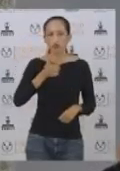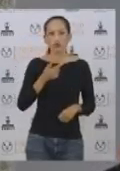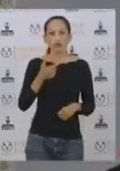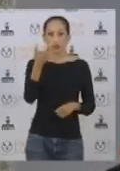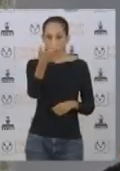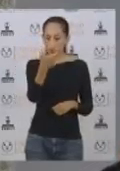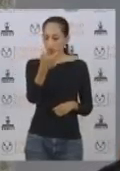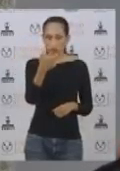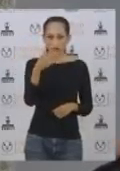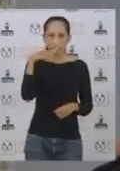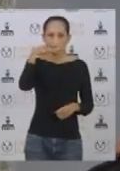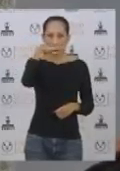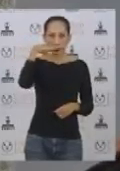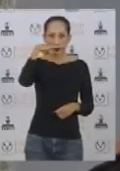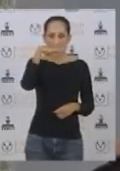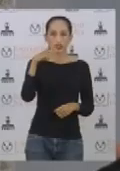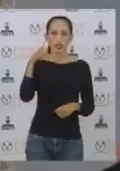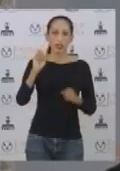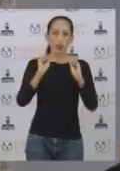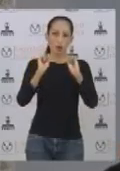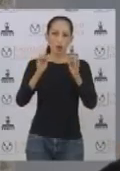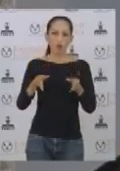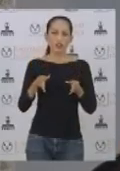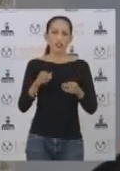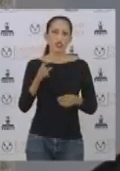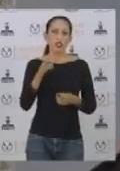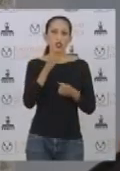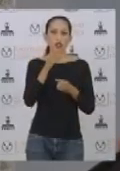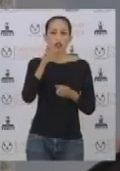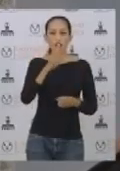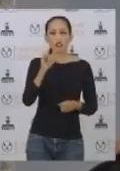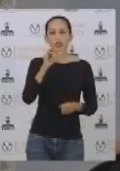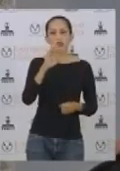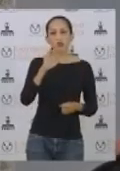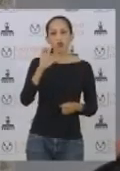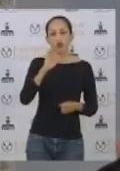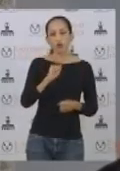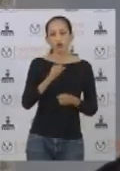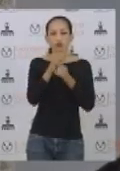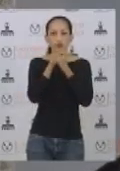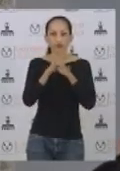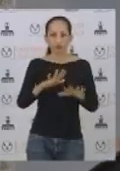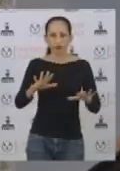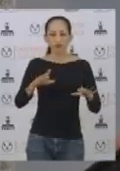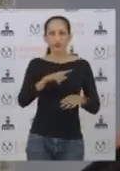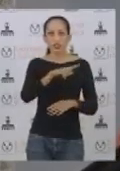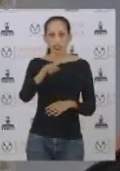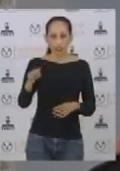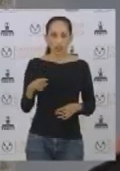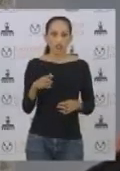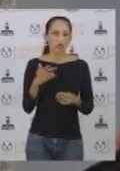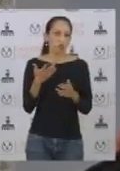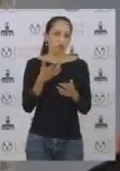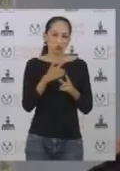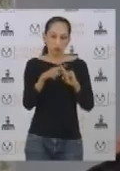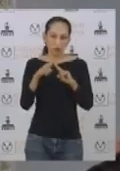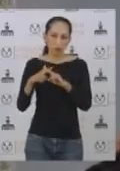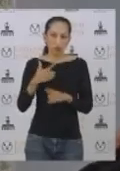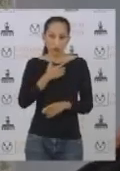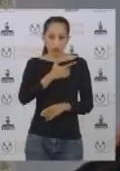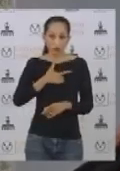en las oficinas de la Dirección de Difusión Cultural. Aquí tenemos un área que se llama el Salón de Artes. Se estará impartiendo aquí el taller para toda la gente que le